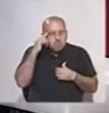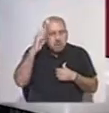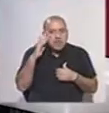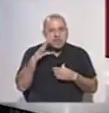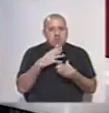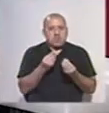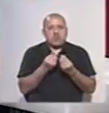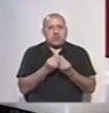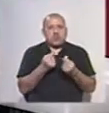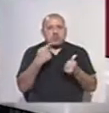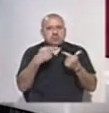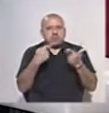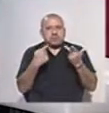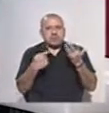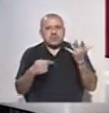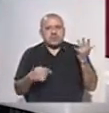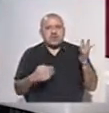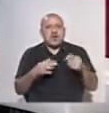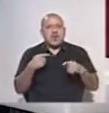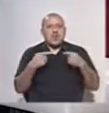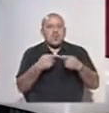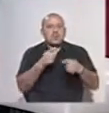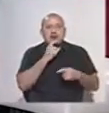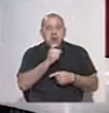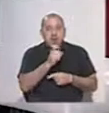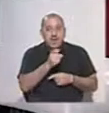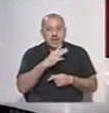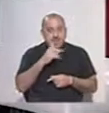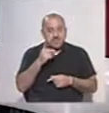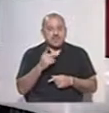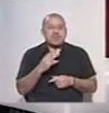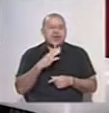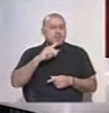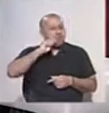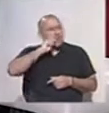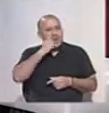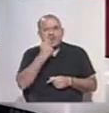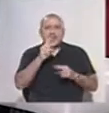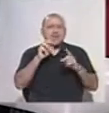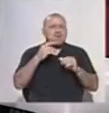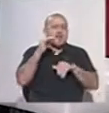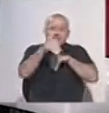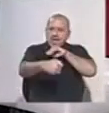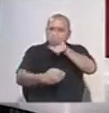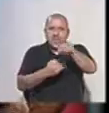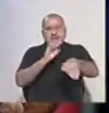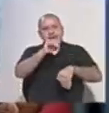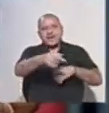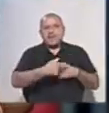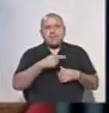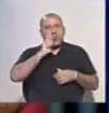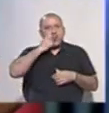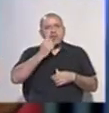cuidado en Punta Colorada. Pero está todo bien con el mar. Mirá que me encanta el mar, me encanta nadar, o sea, actividades